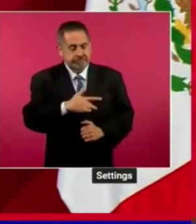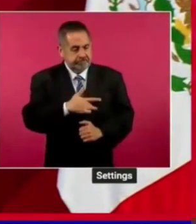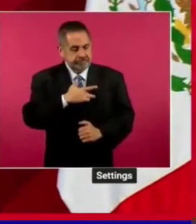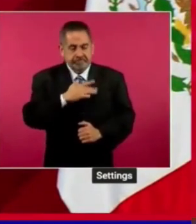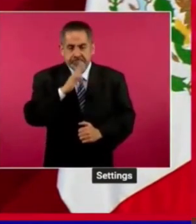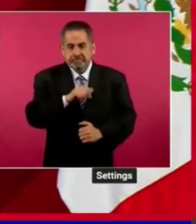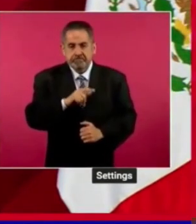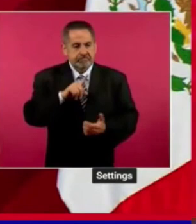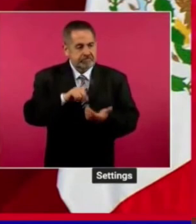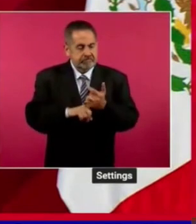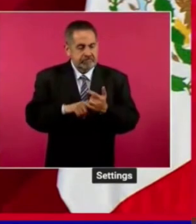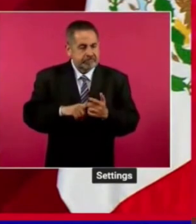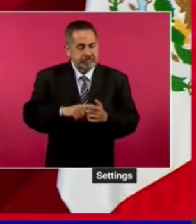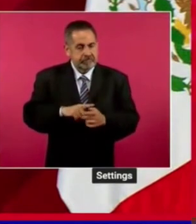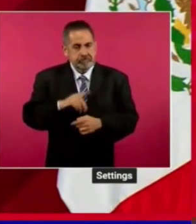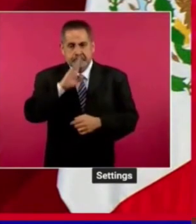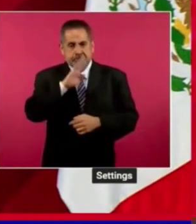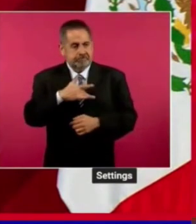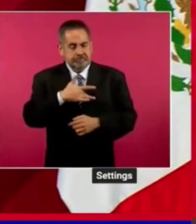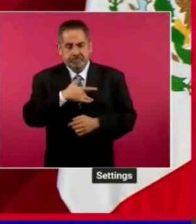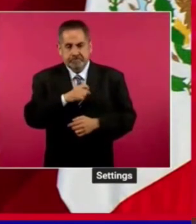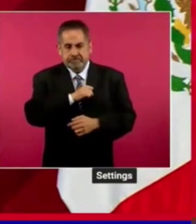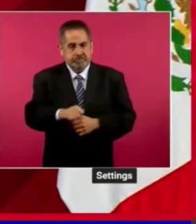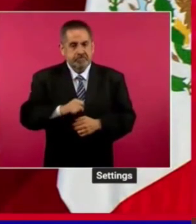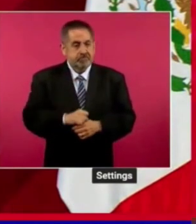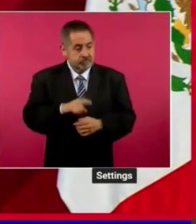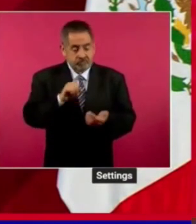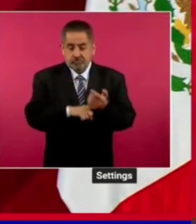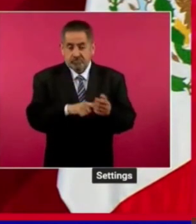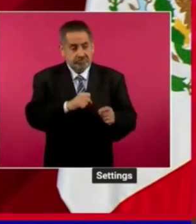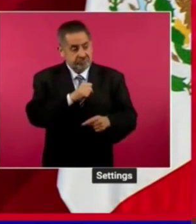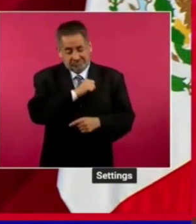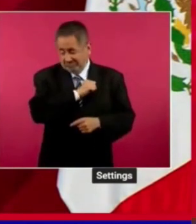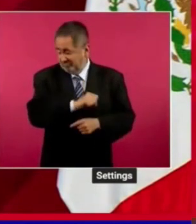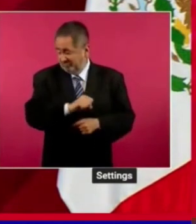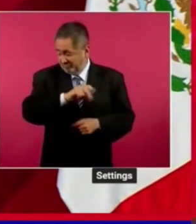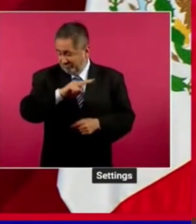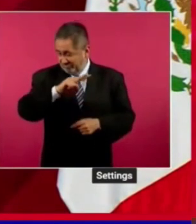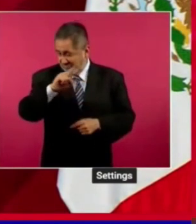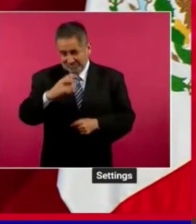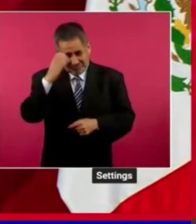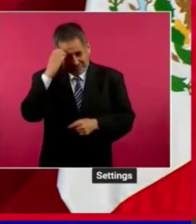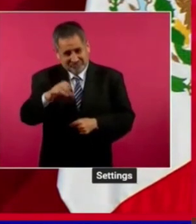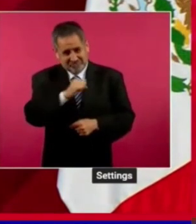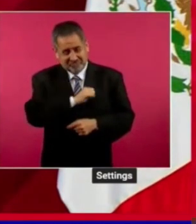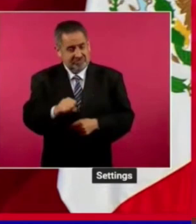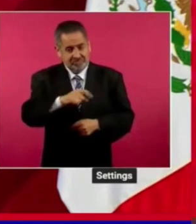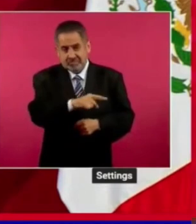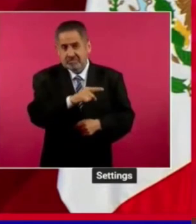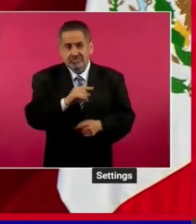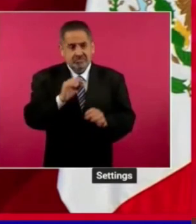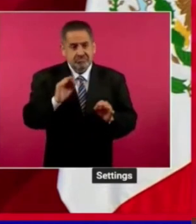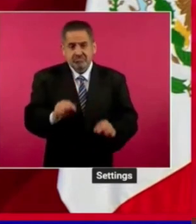malas entrañas, son malos de Malolandia.